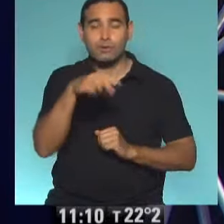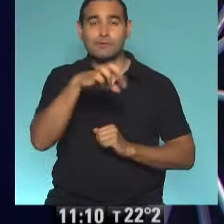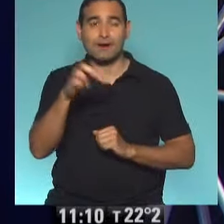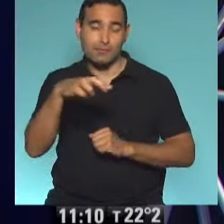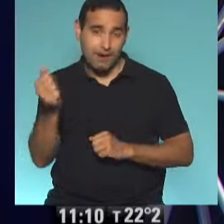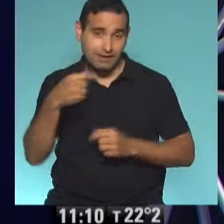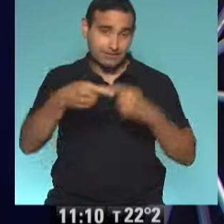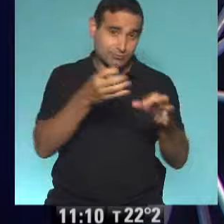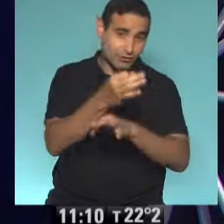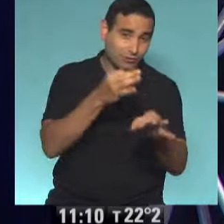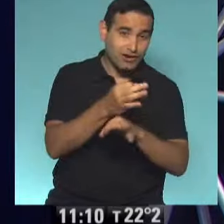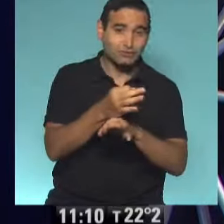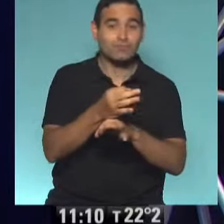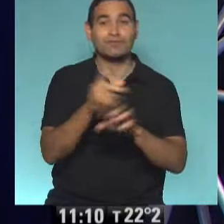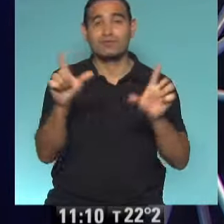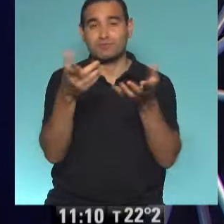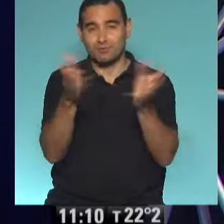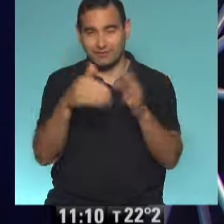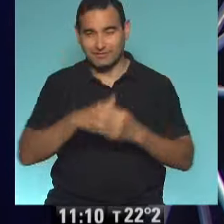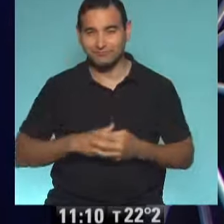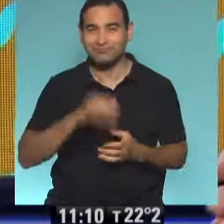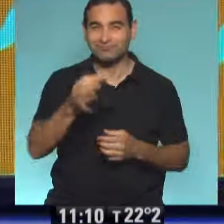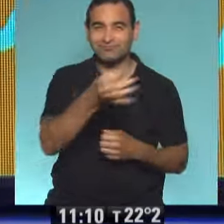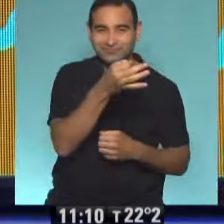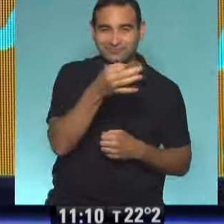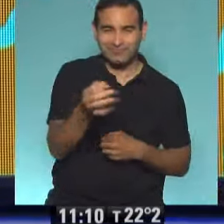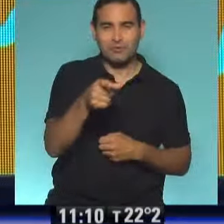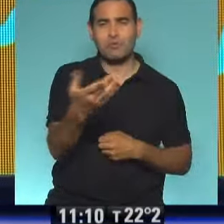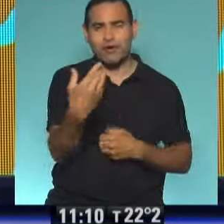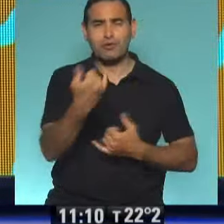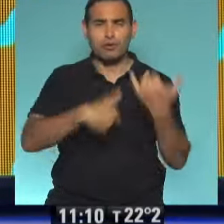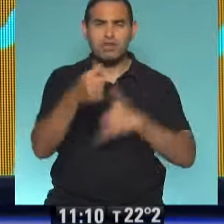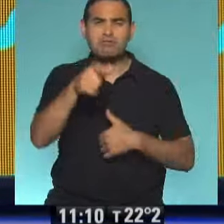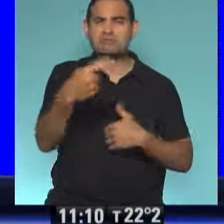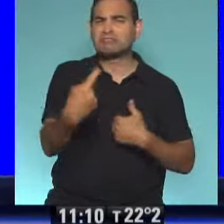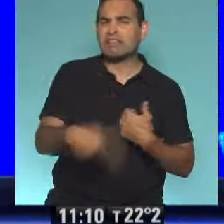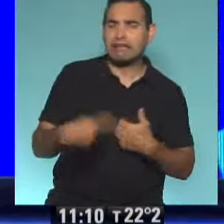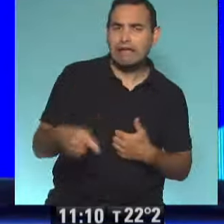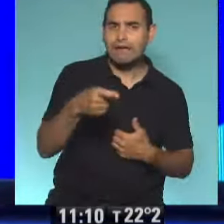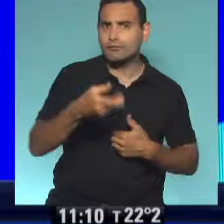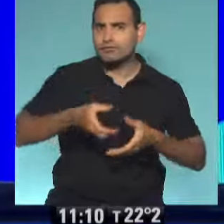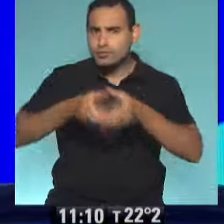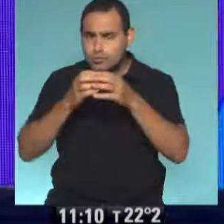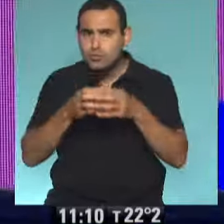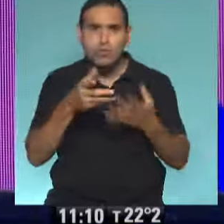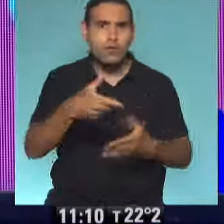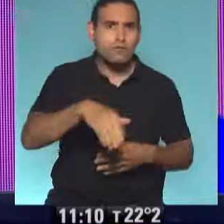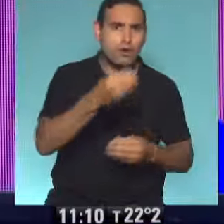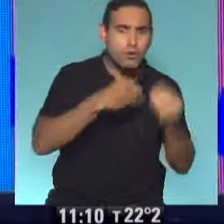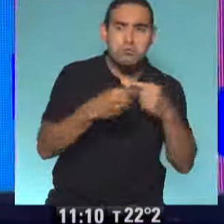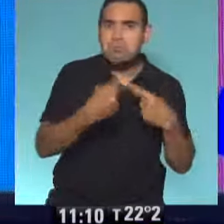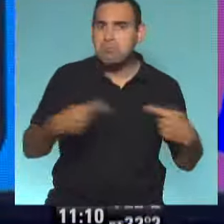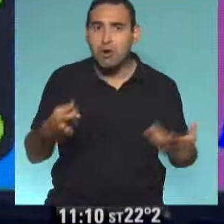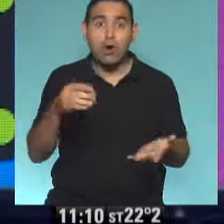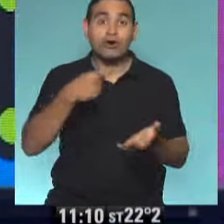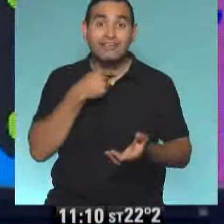@CanalPacapaca, @SeguimosEducando, @TV_Pública. Exactamente, ahí nos pueden contar qué están haciendo, si están desayunando o están por almorzar, o si quieren venir